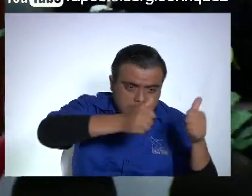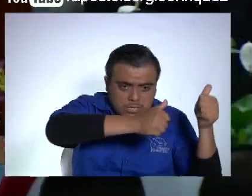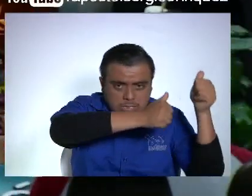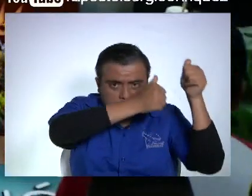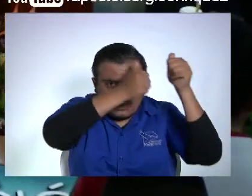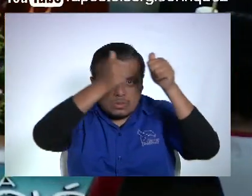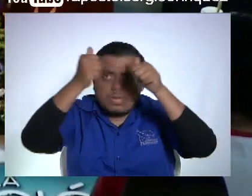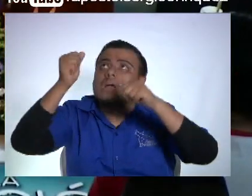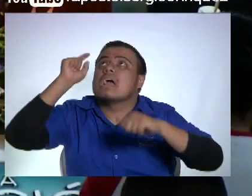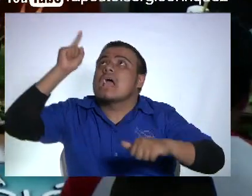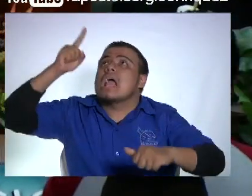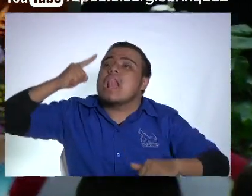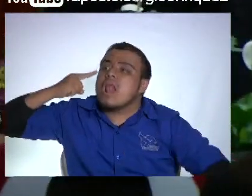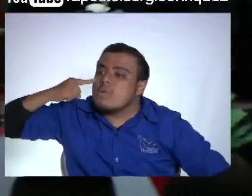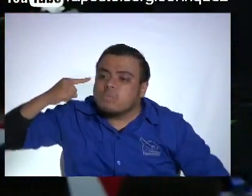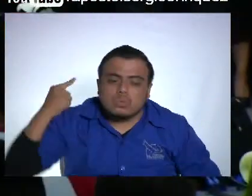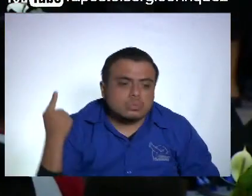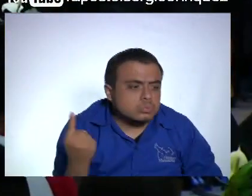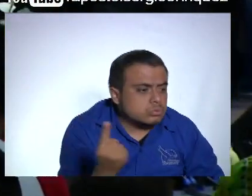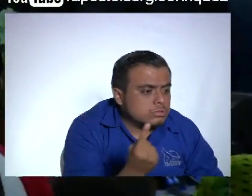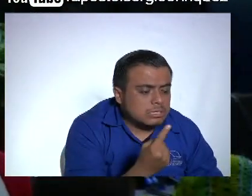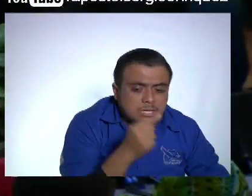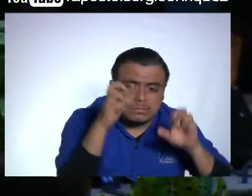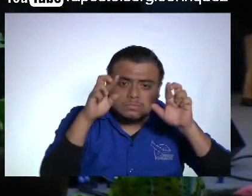Él busca adoradores en espíritu y verdad.